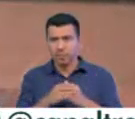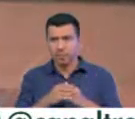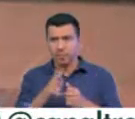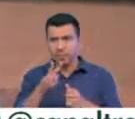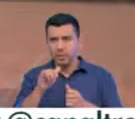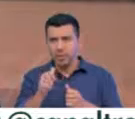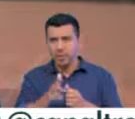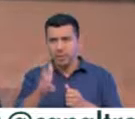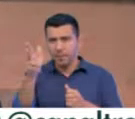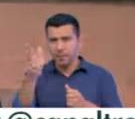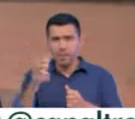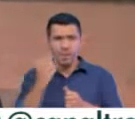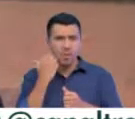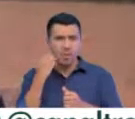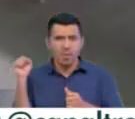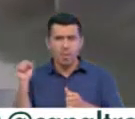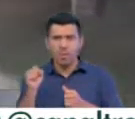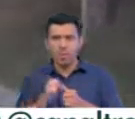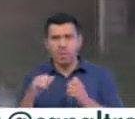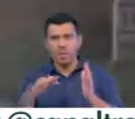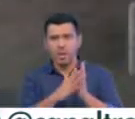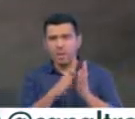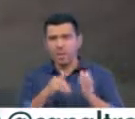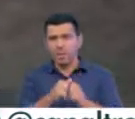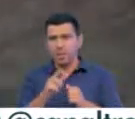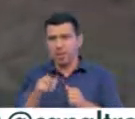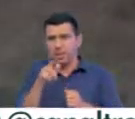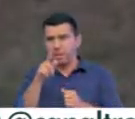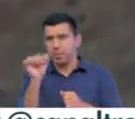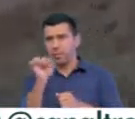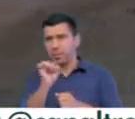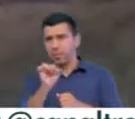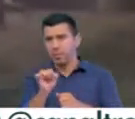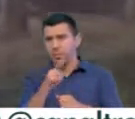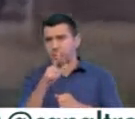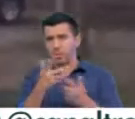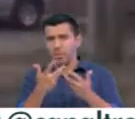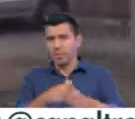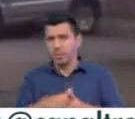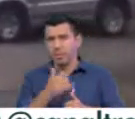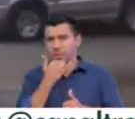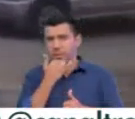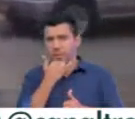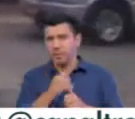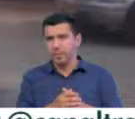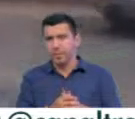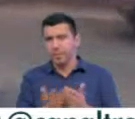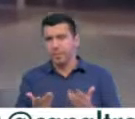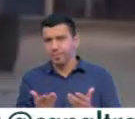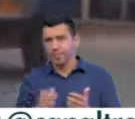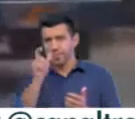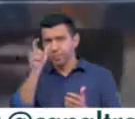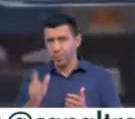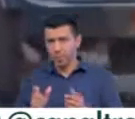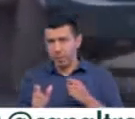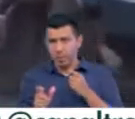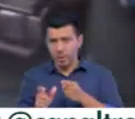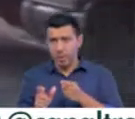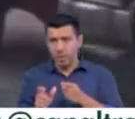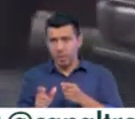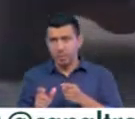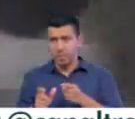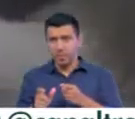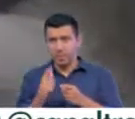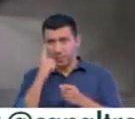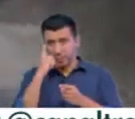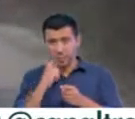por ejemplo, Caña la Playa, hubo un robo masivo de un bus de afiliado a la empresa, en el cual pues algunas personas